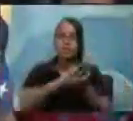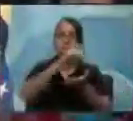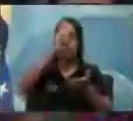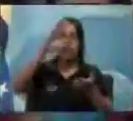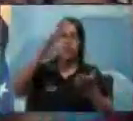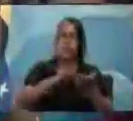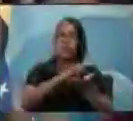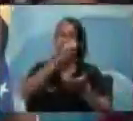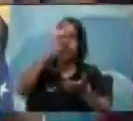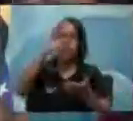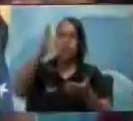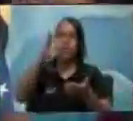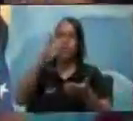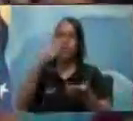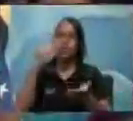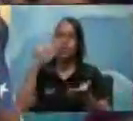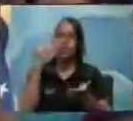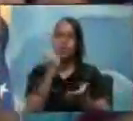¡Gloria a Dios!